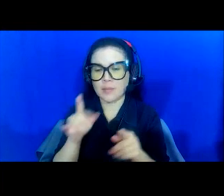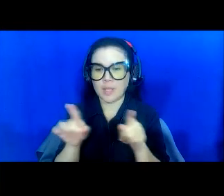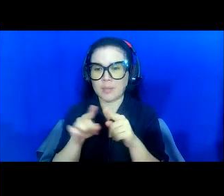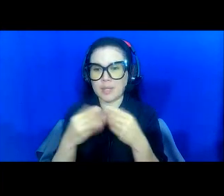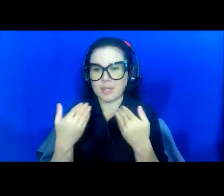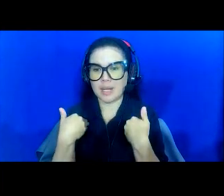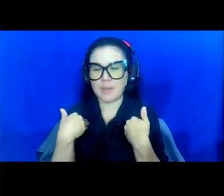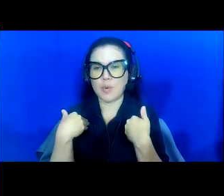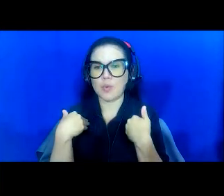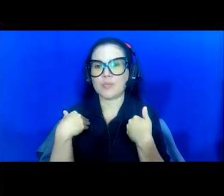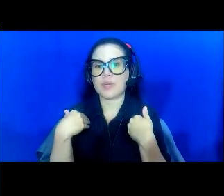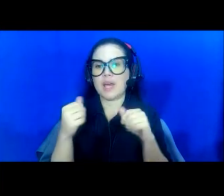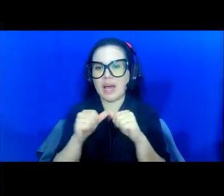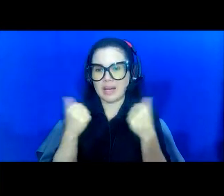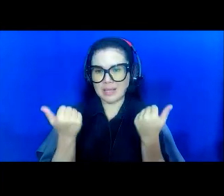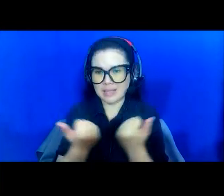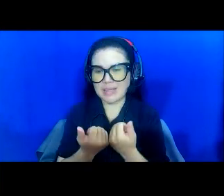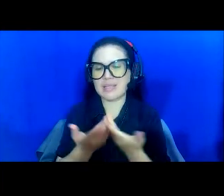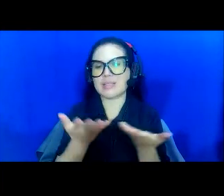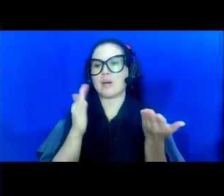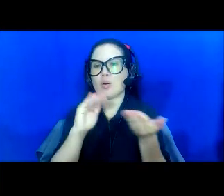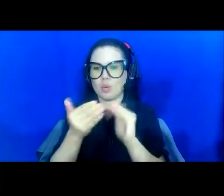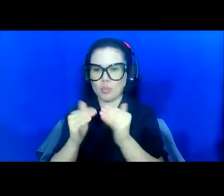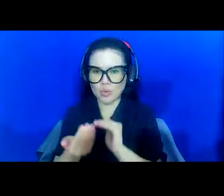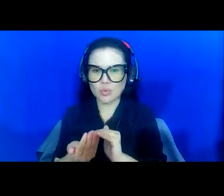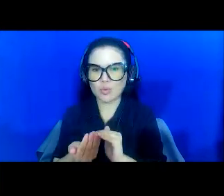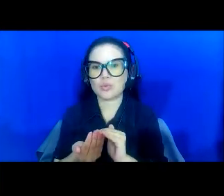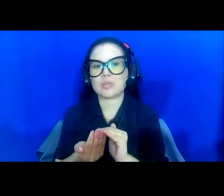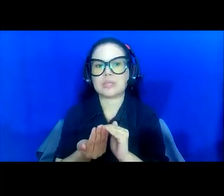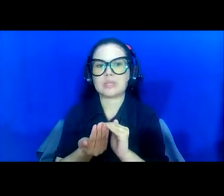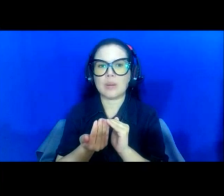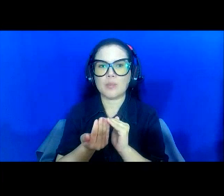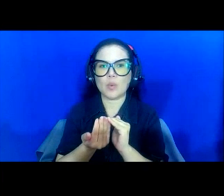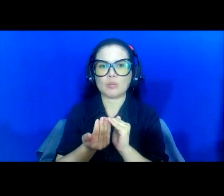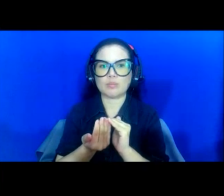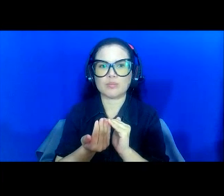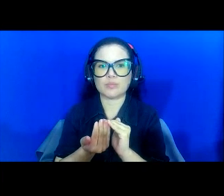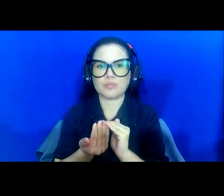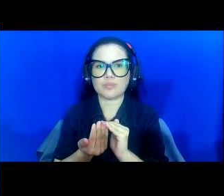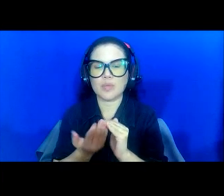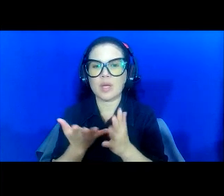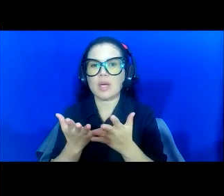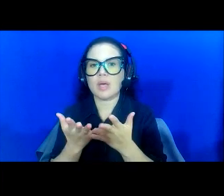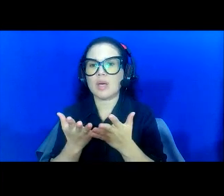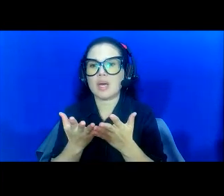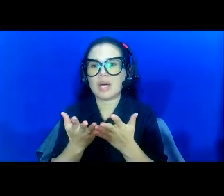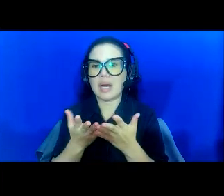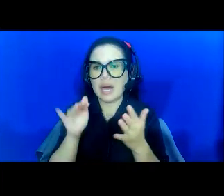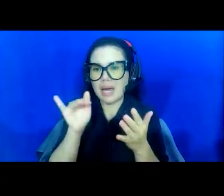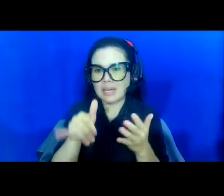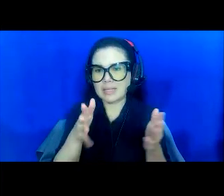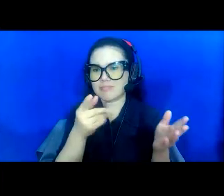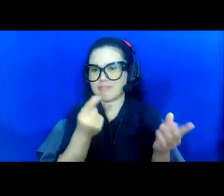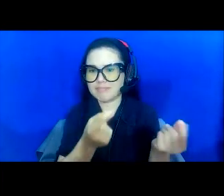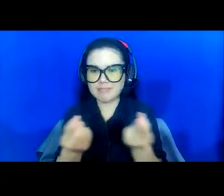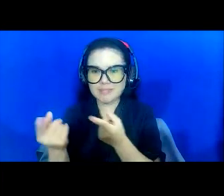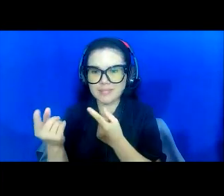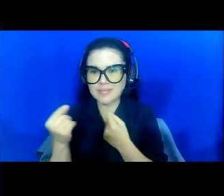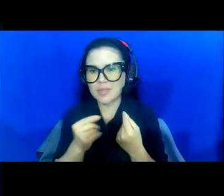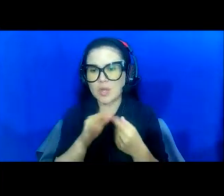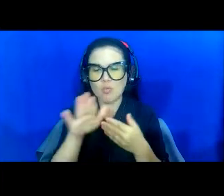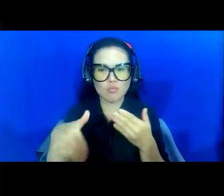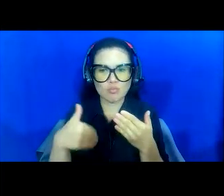comprando Naloxona, pero también municipios van a comprar Naloxona. Sí, está la duplicidad. Exacto, entonces ¿verdad?, viene un mecanismo ahí donde hay un espacio de